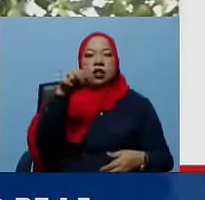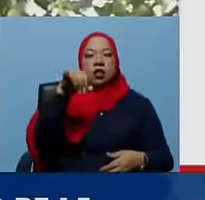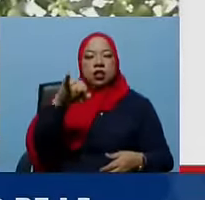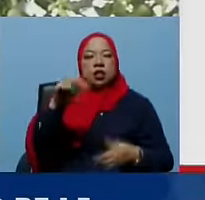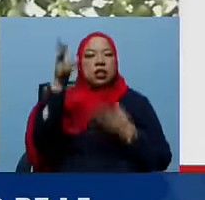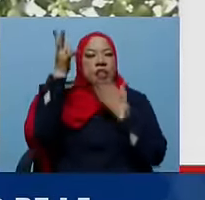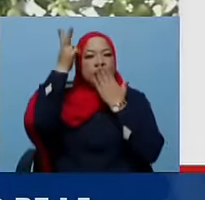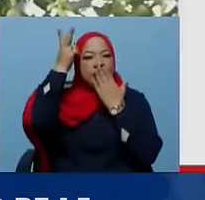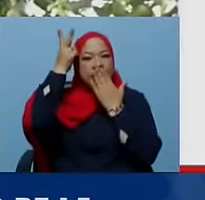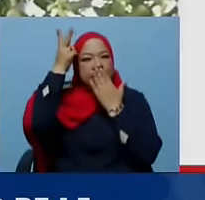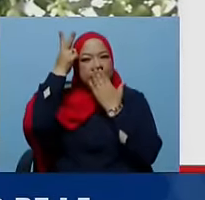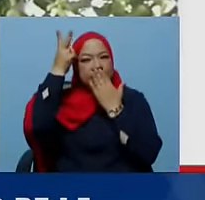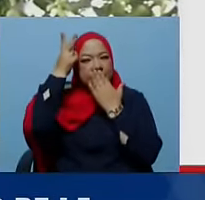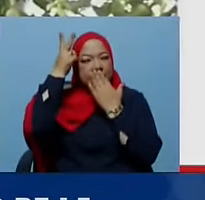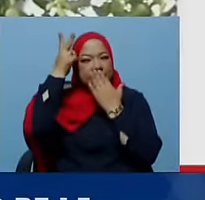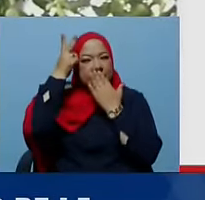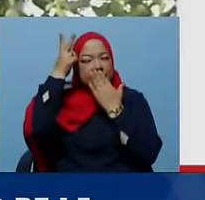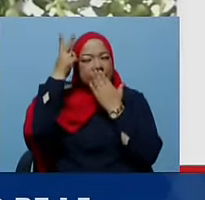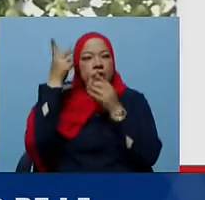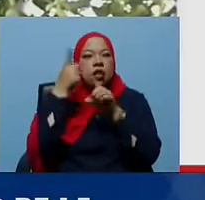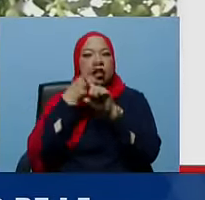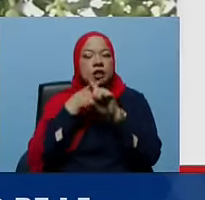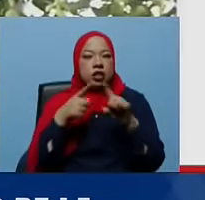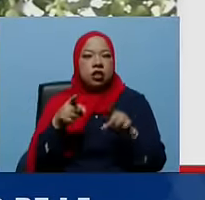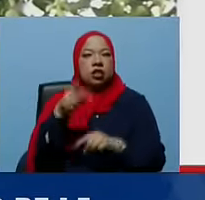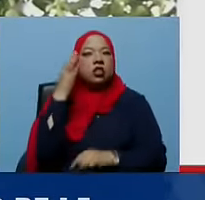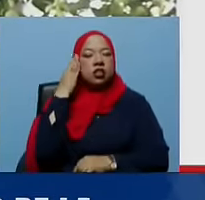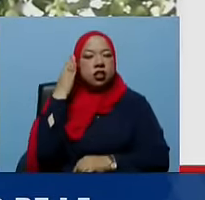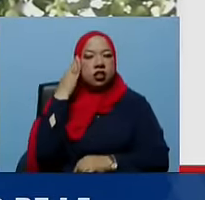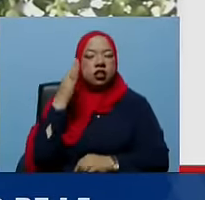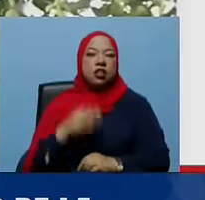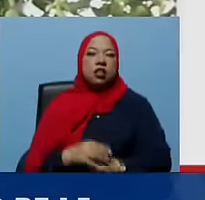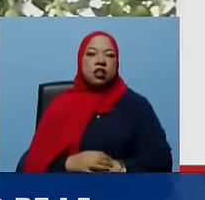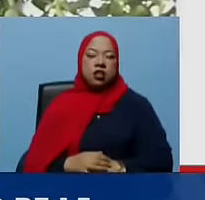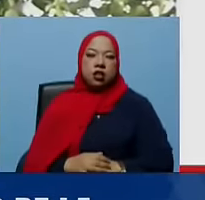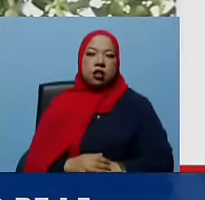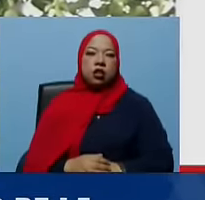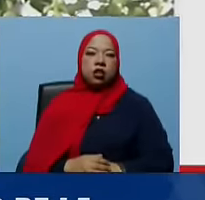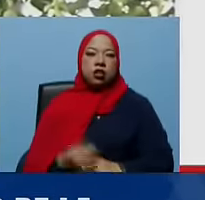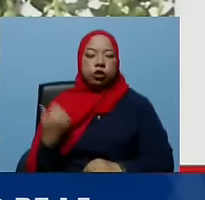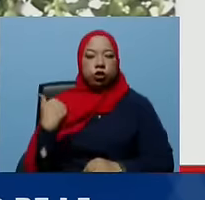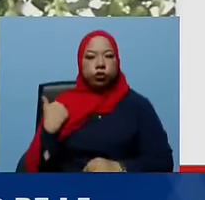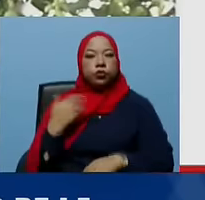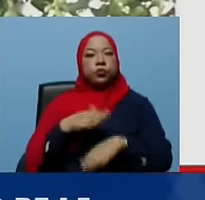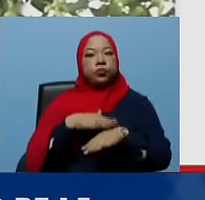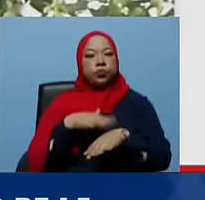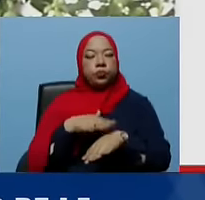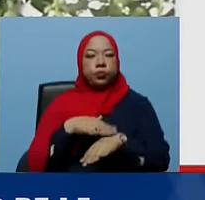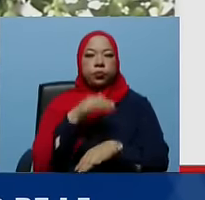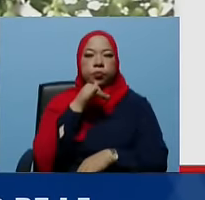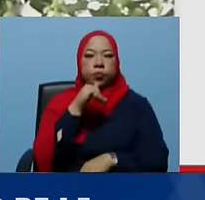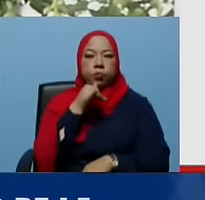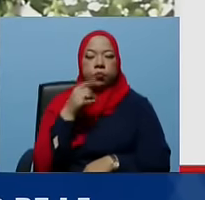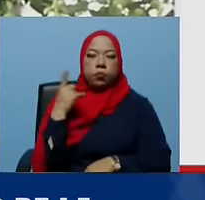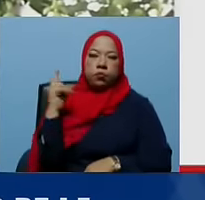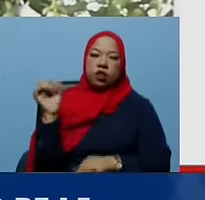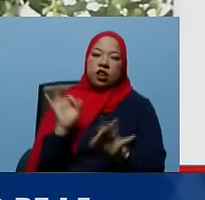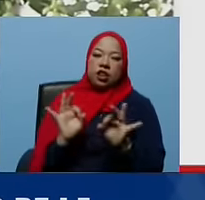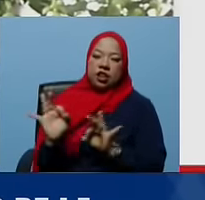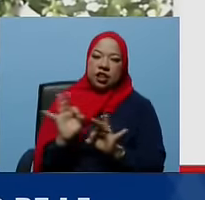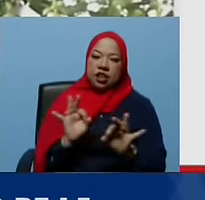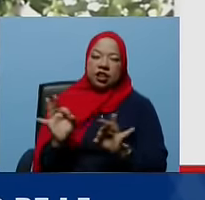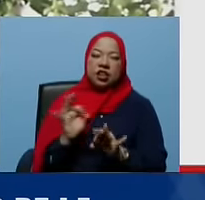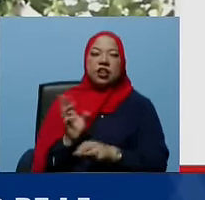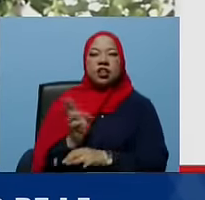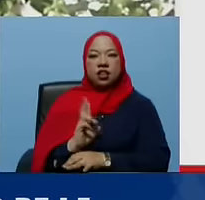indígena. Pero fíjese, yo le voy a pedir a Dani que se vaya preparando para